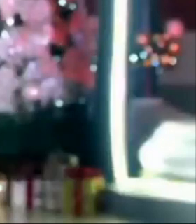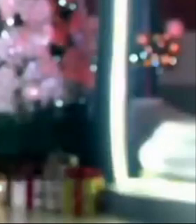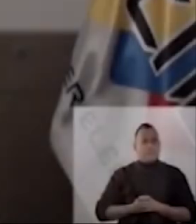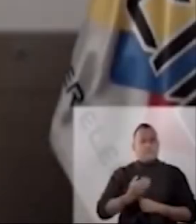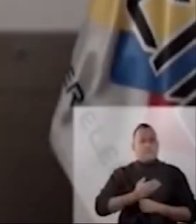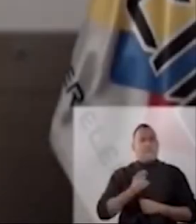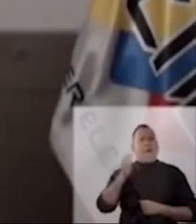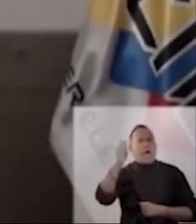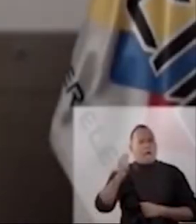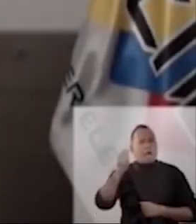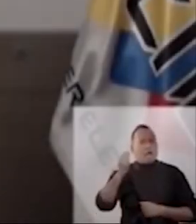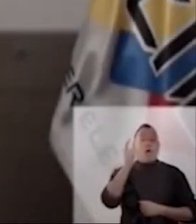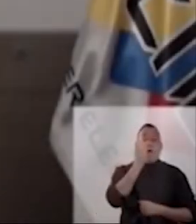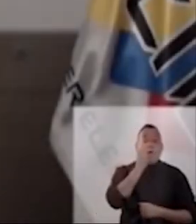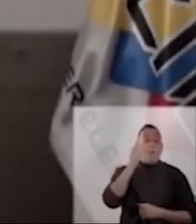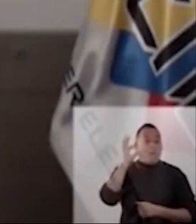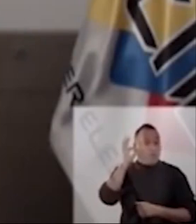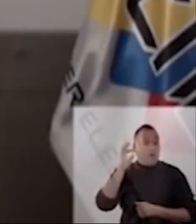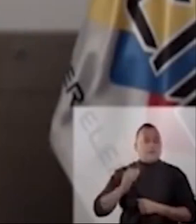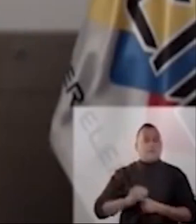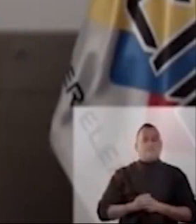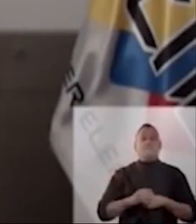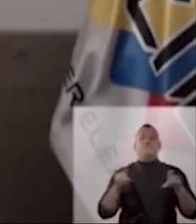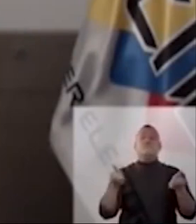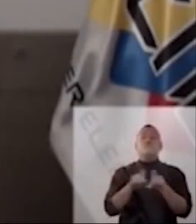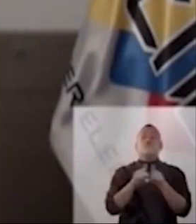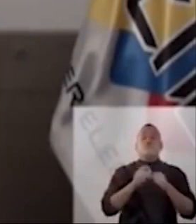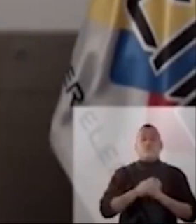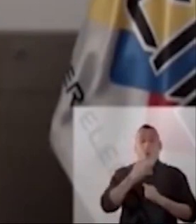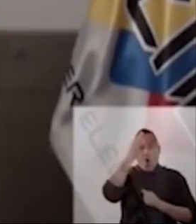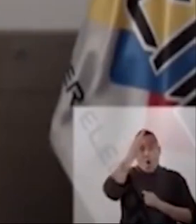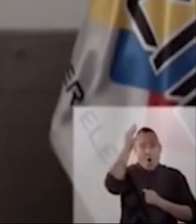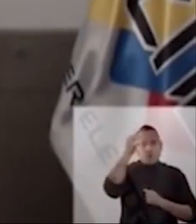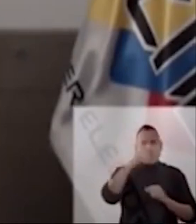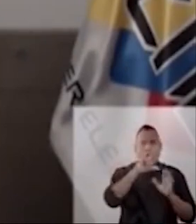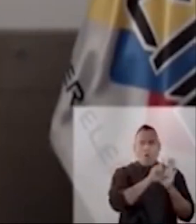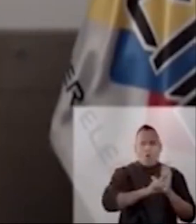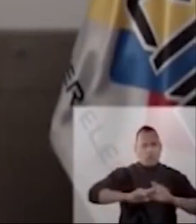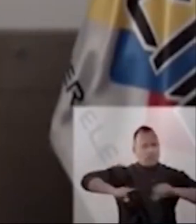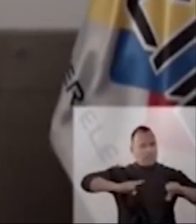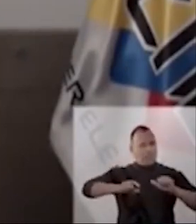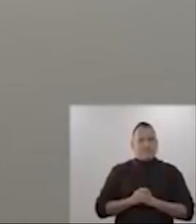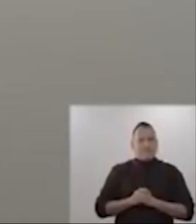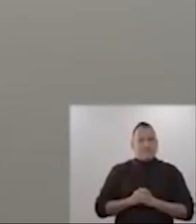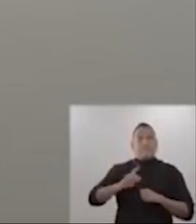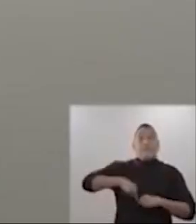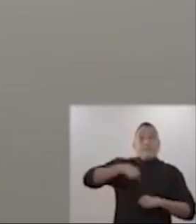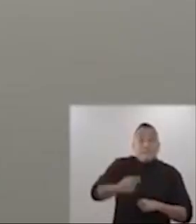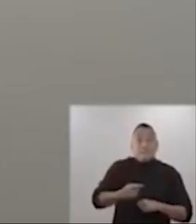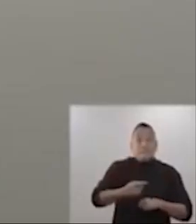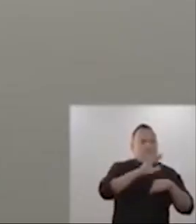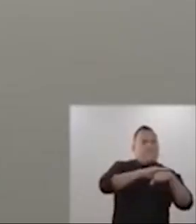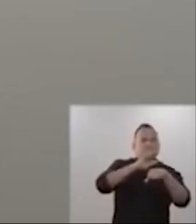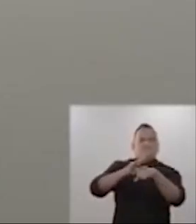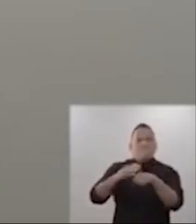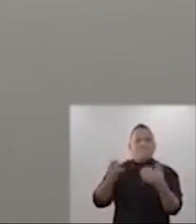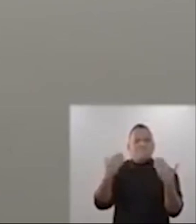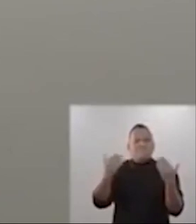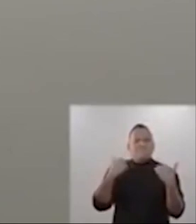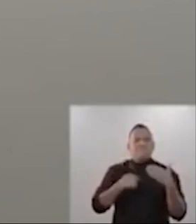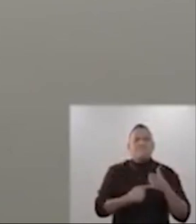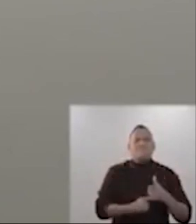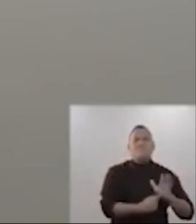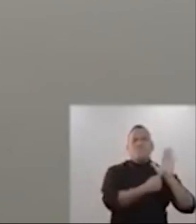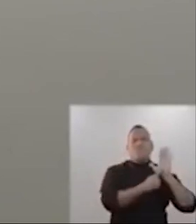solicitudes para la activación del referendo por otra parte juan guaidó considerado presidente interino de venezuela por decenas